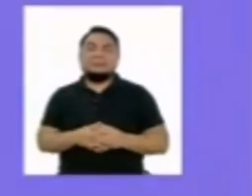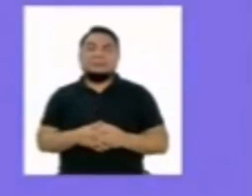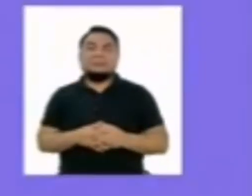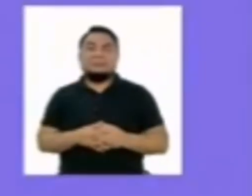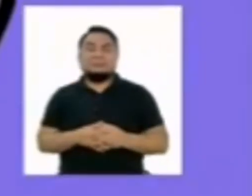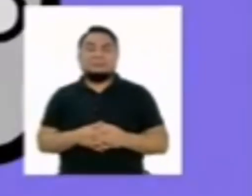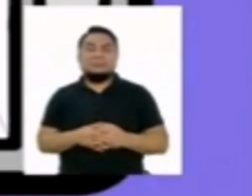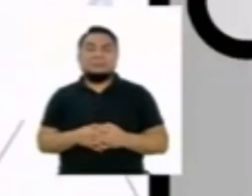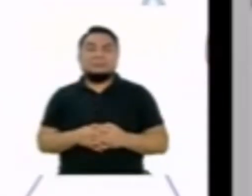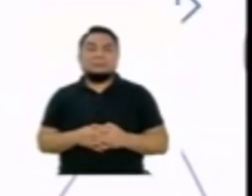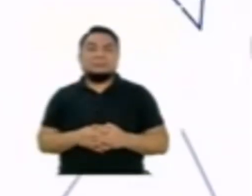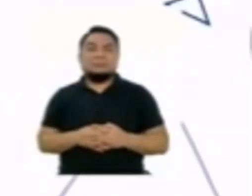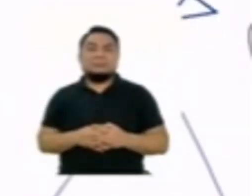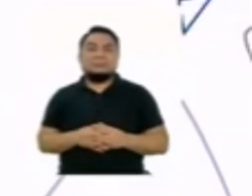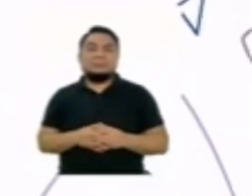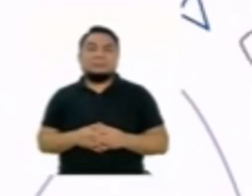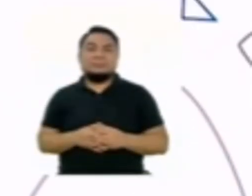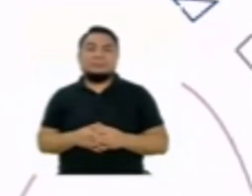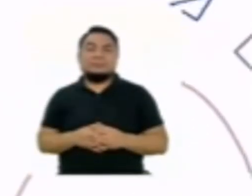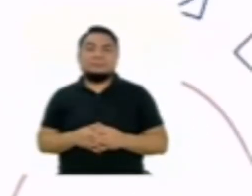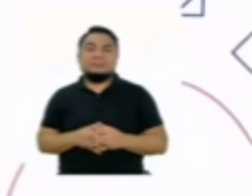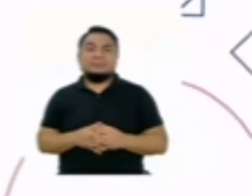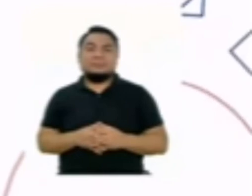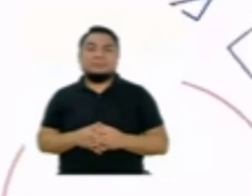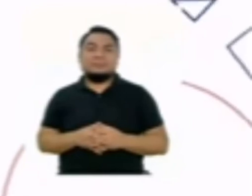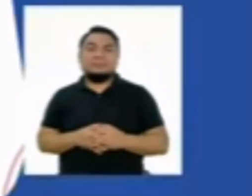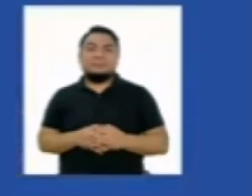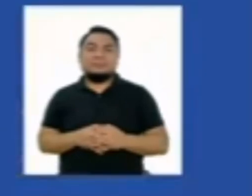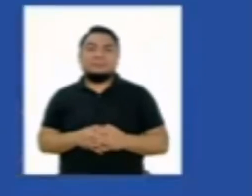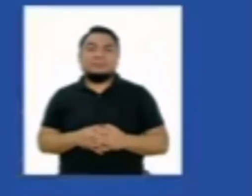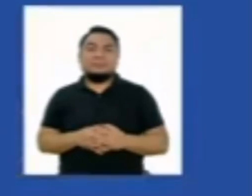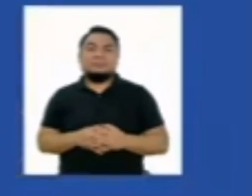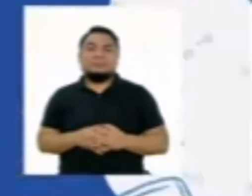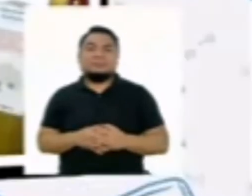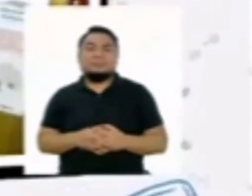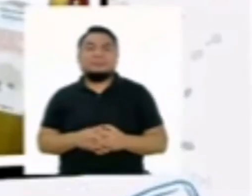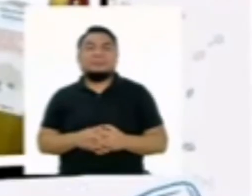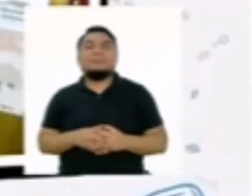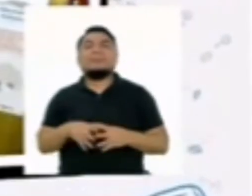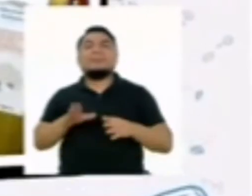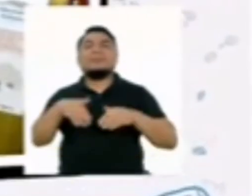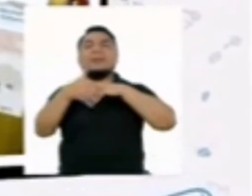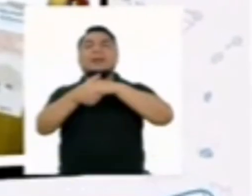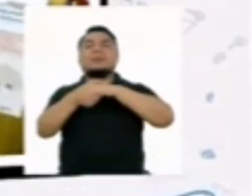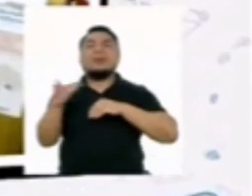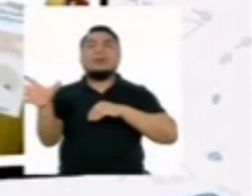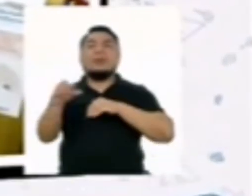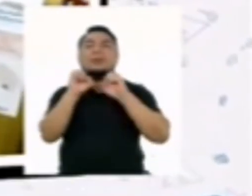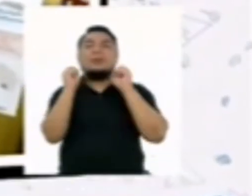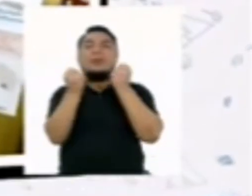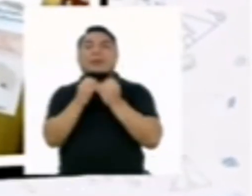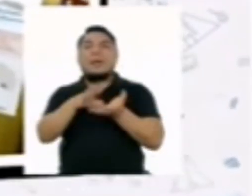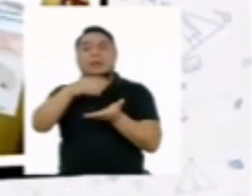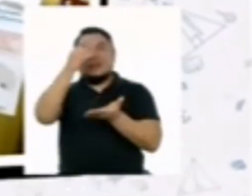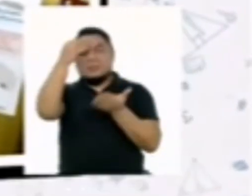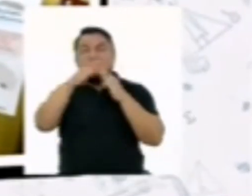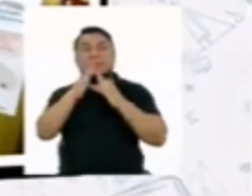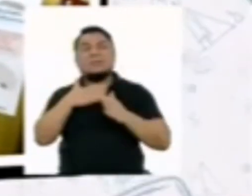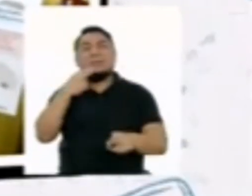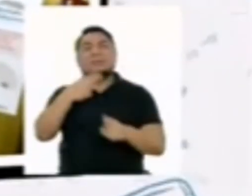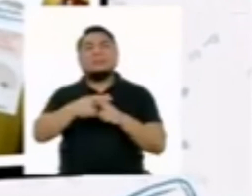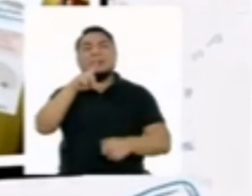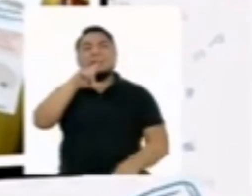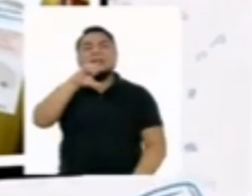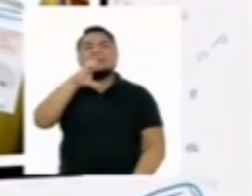Salud. Saludos a todo el equipo de Aprende en Casa. Mi nombre